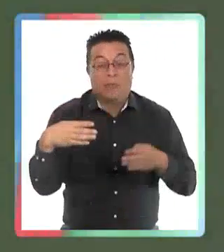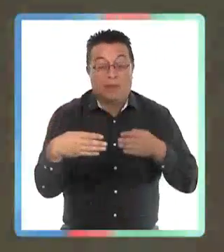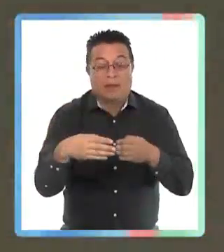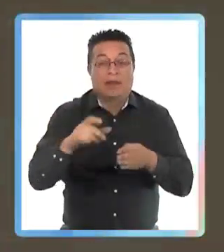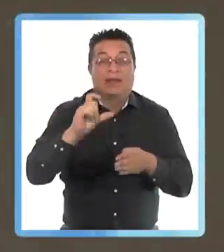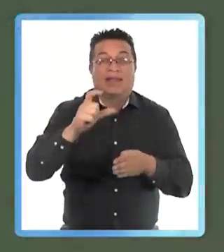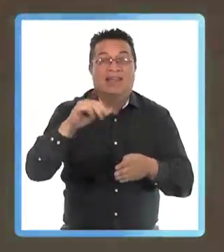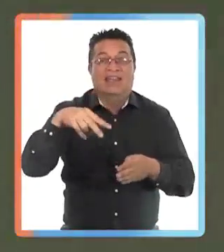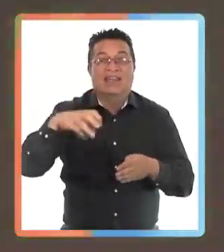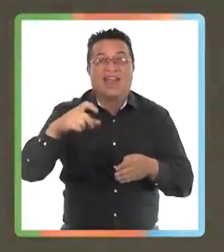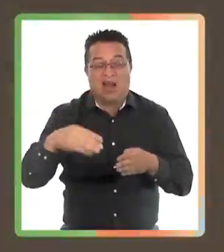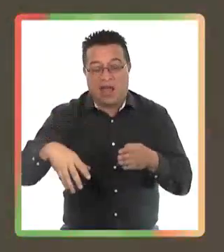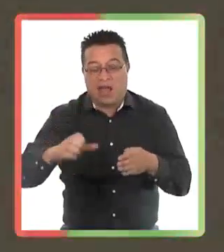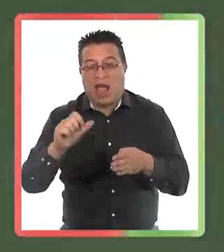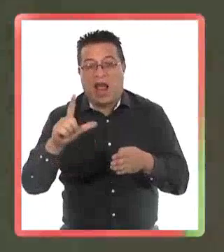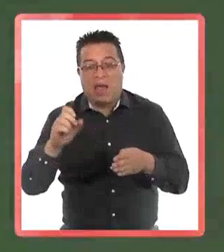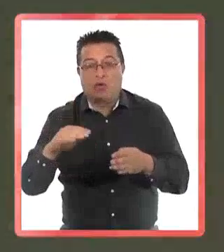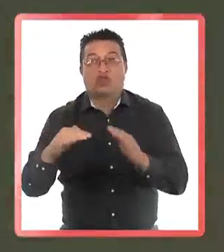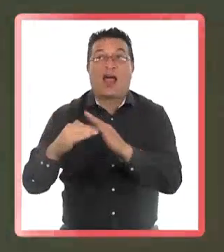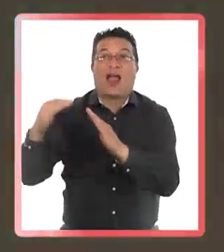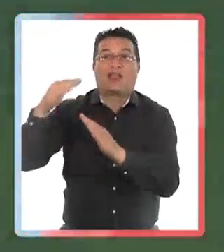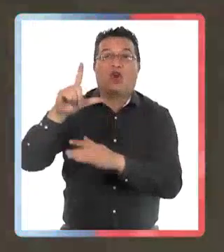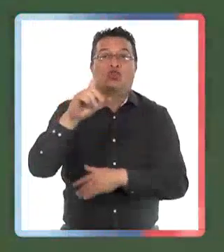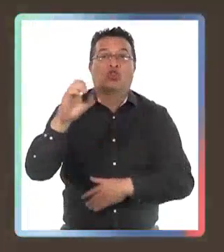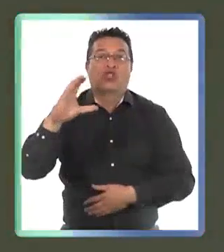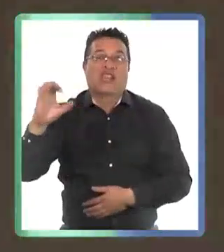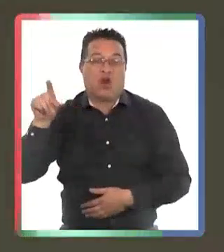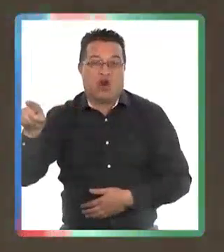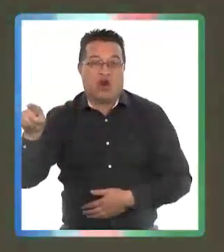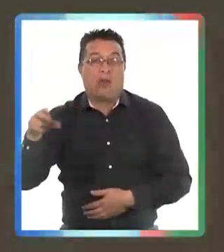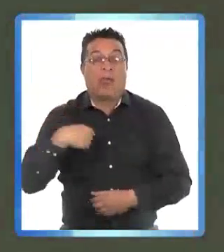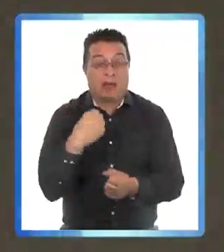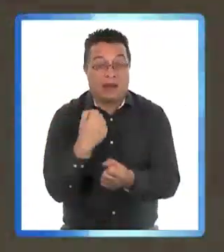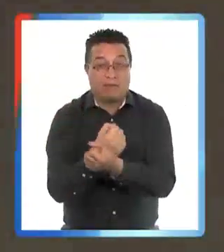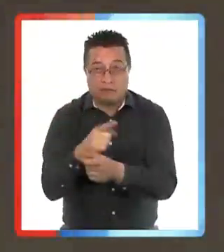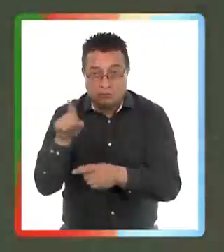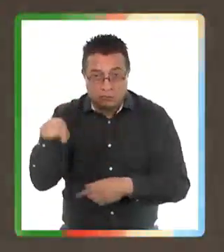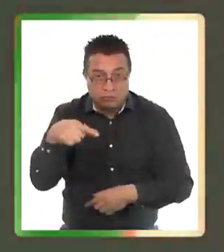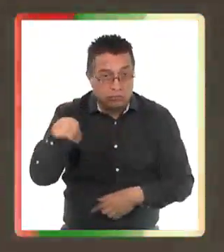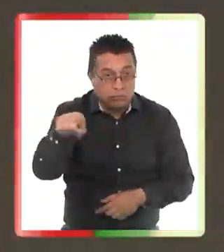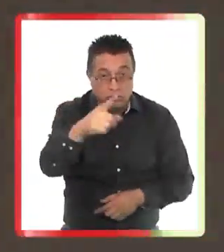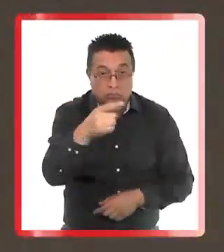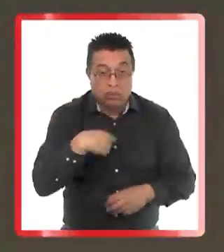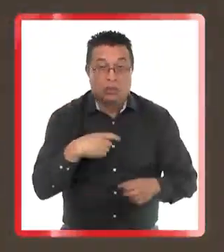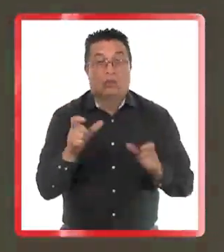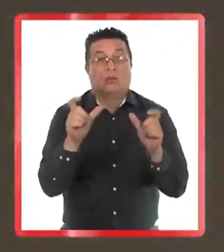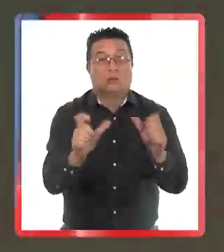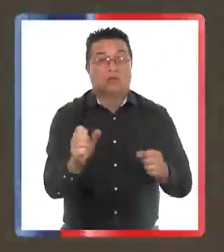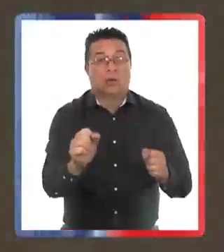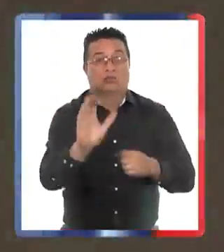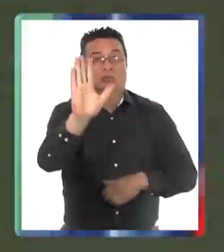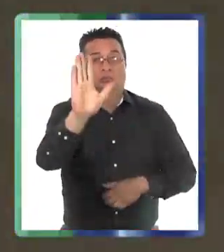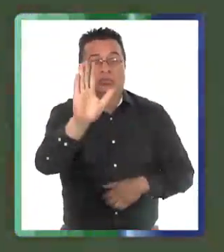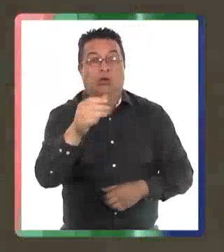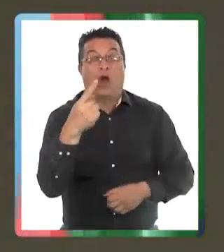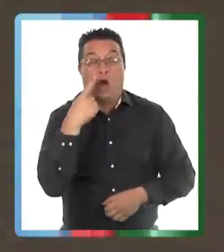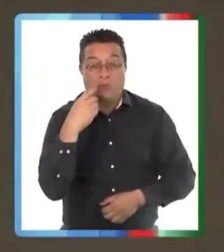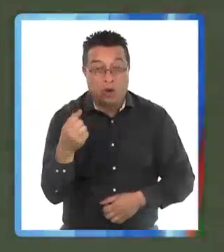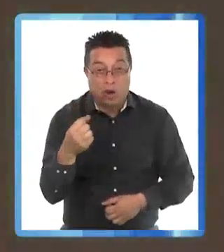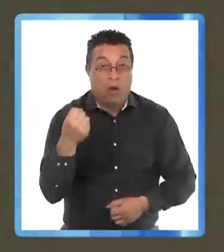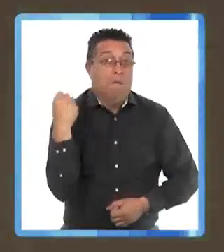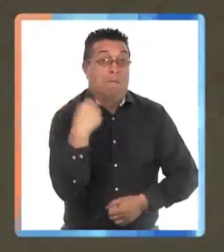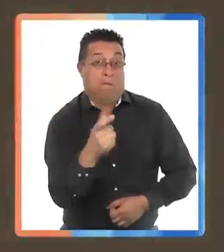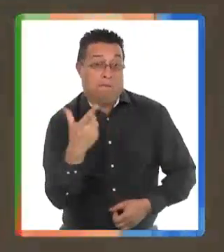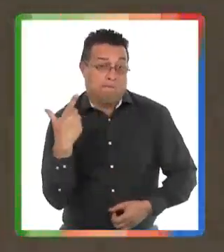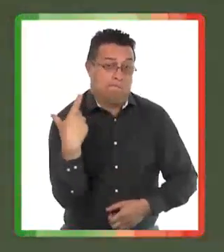por la noche en San Antonio, en la esquina de Ginebra con Los Álamos, en el sector de Alto Yoyeo. Carabineros desarrollaba una ronda preventiva cuando